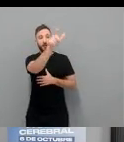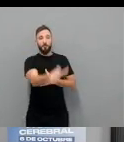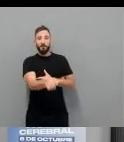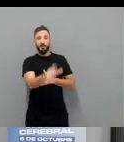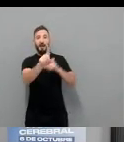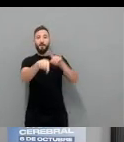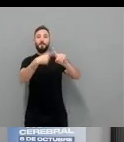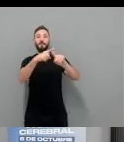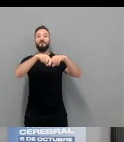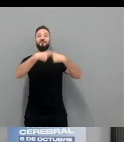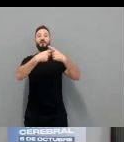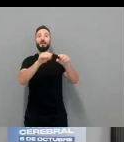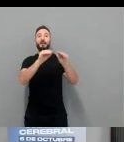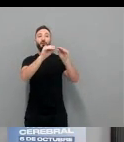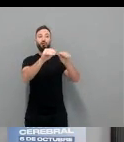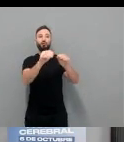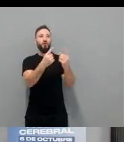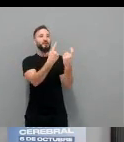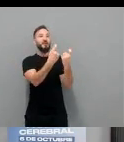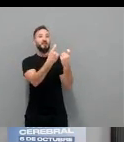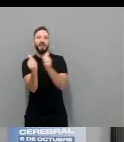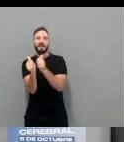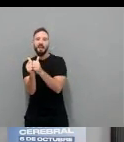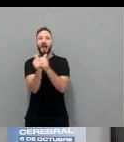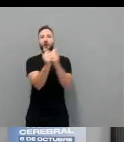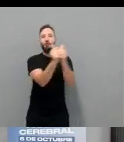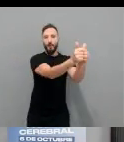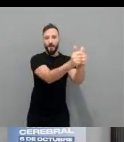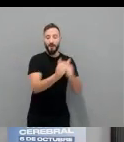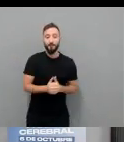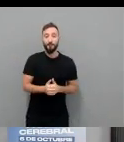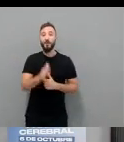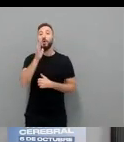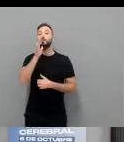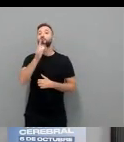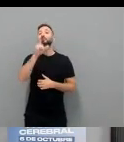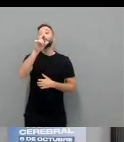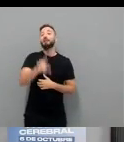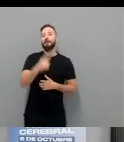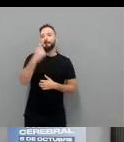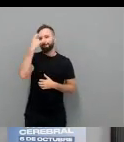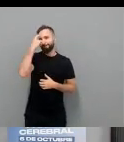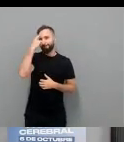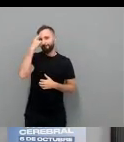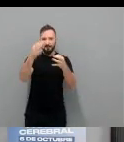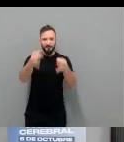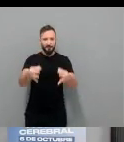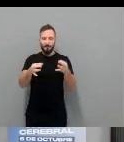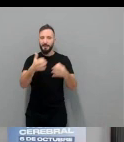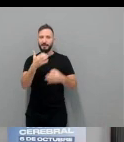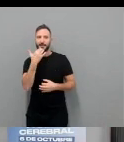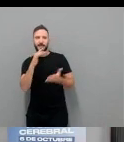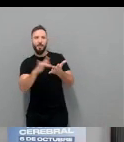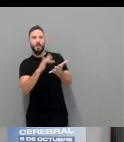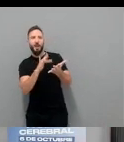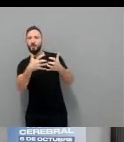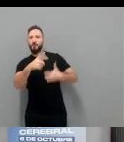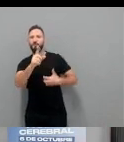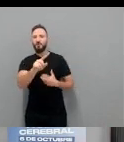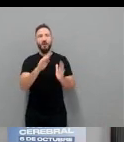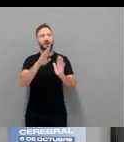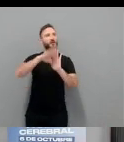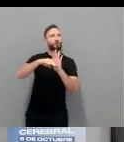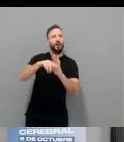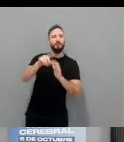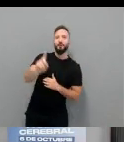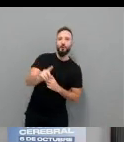familia en todo lo que necesite. Y, por supuesto, como ya sabemos, pues siempre, que si el tablet no funciona, que si el programa no sé qué, que si de